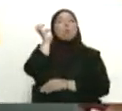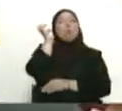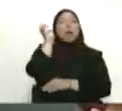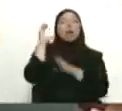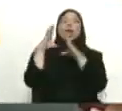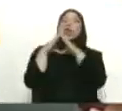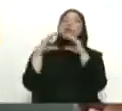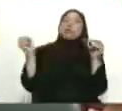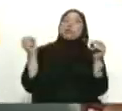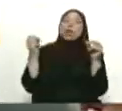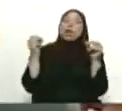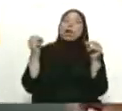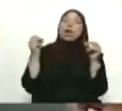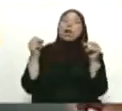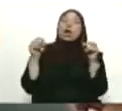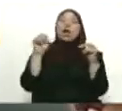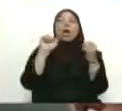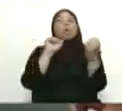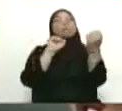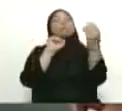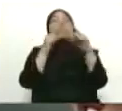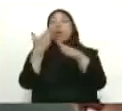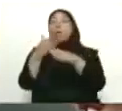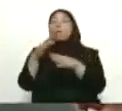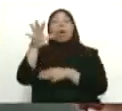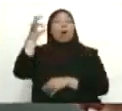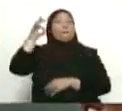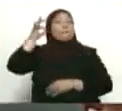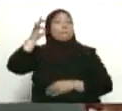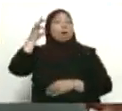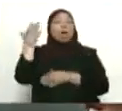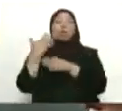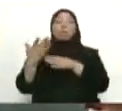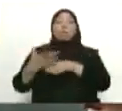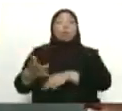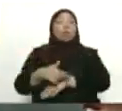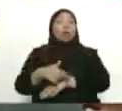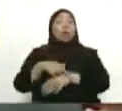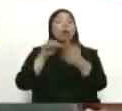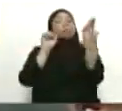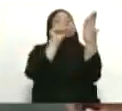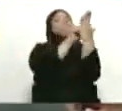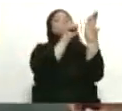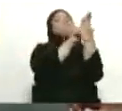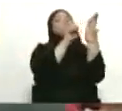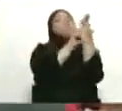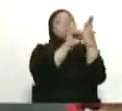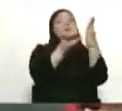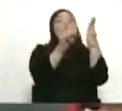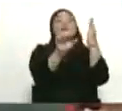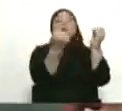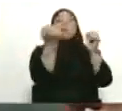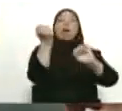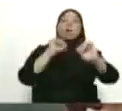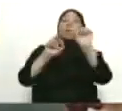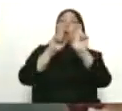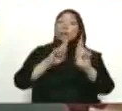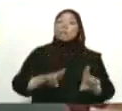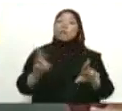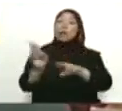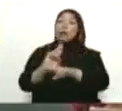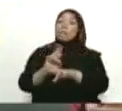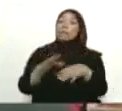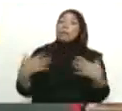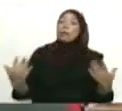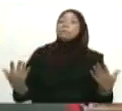porque le tocan la puerta a cualquier hora verdad si falta lo que falte dónde